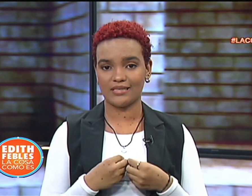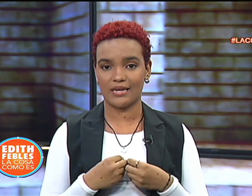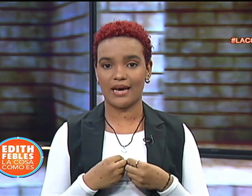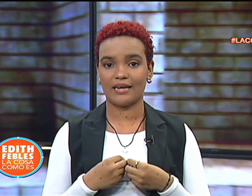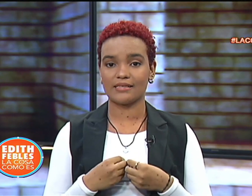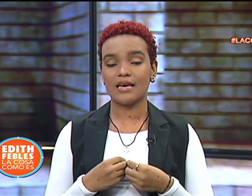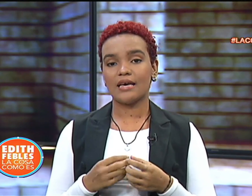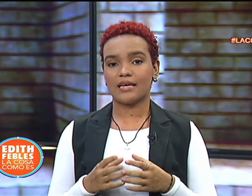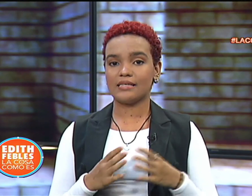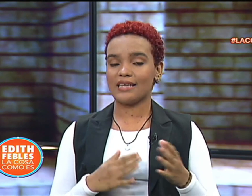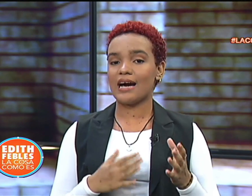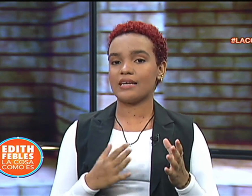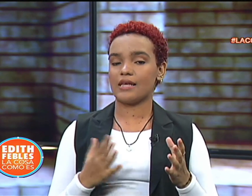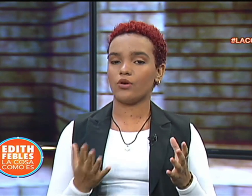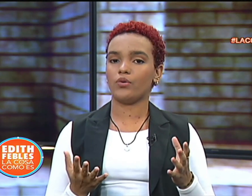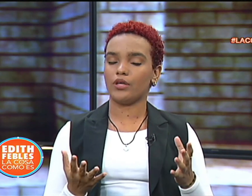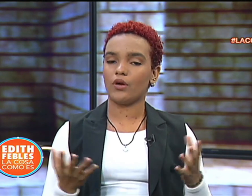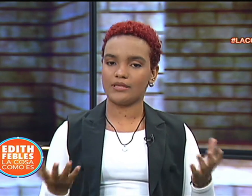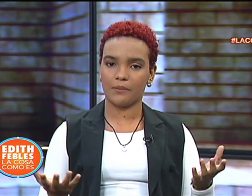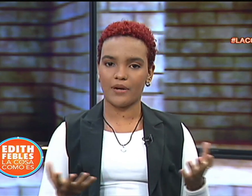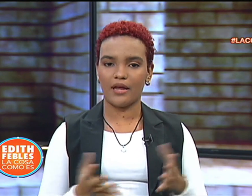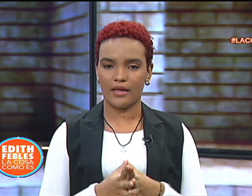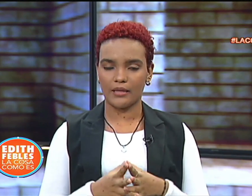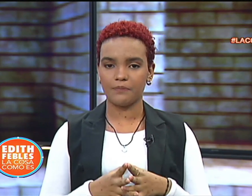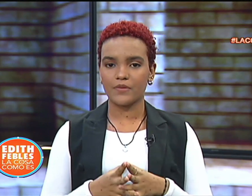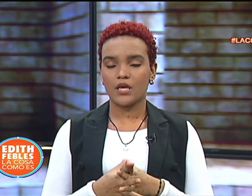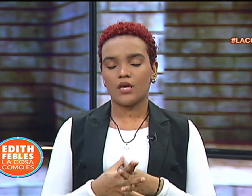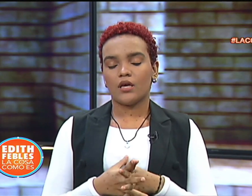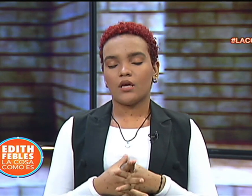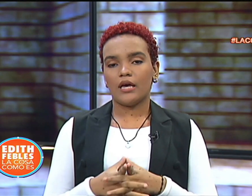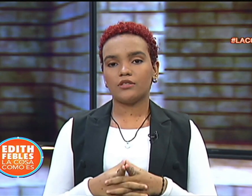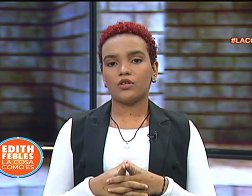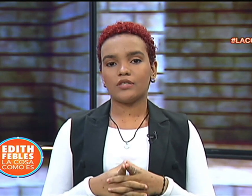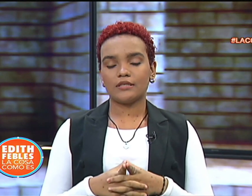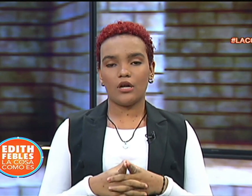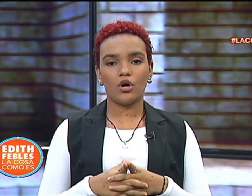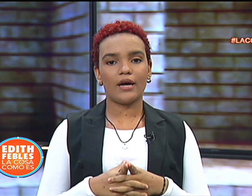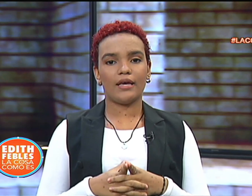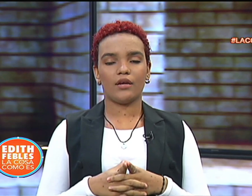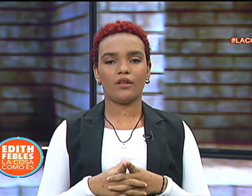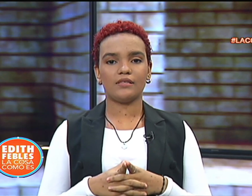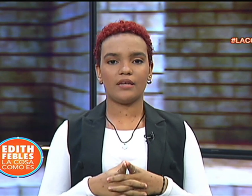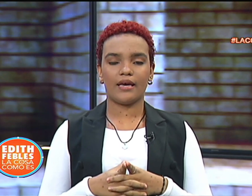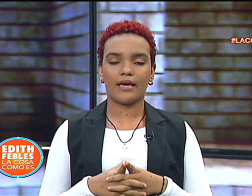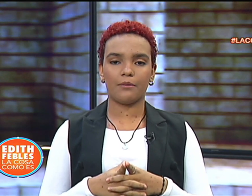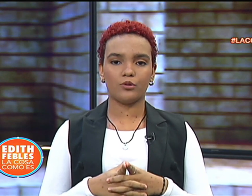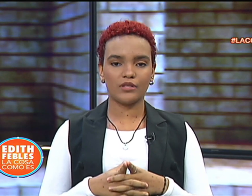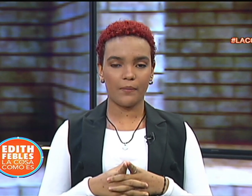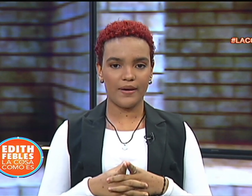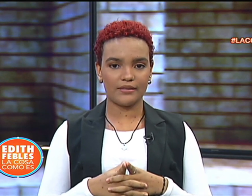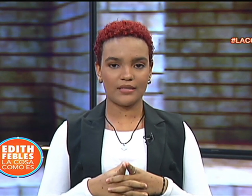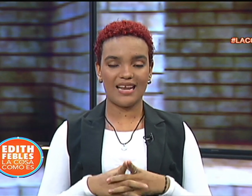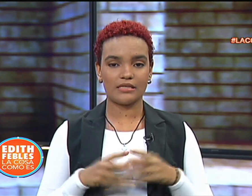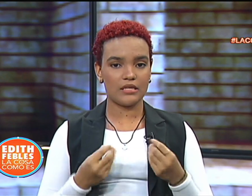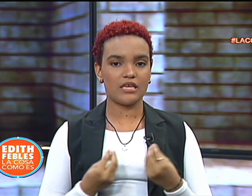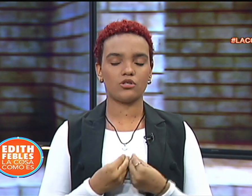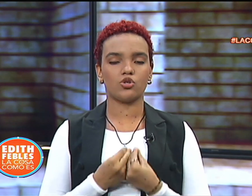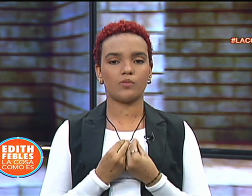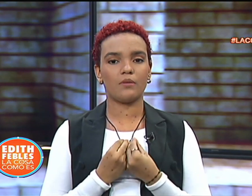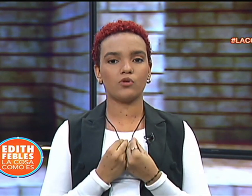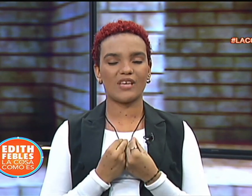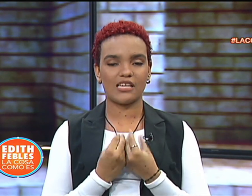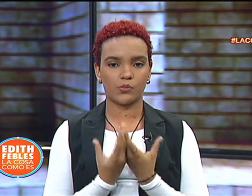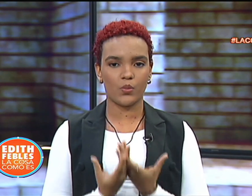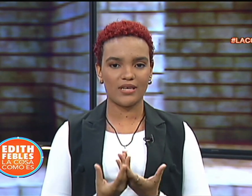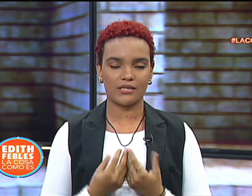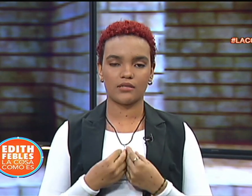personas cercanas que se han casado unido a temprana edad entonces lo que les quiero decir es que muchas veces las líneas nos